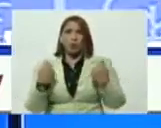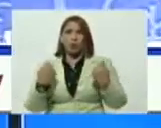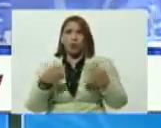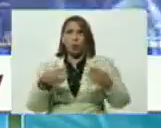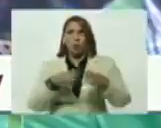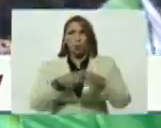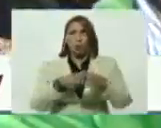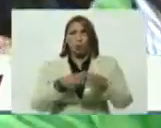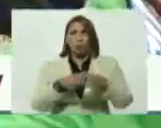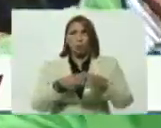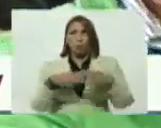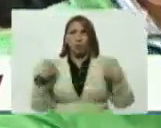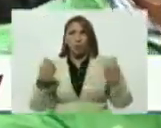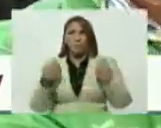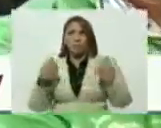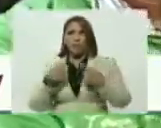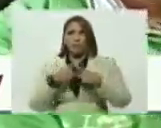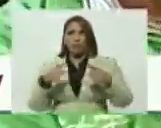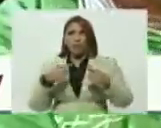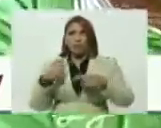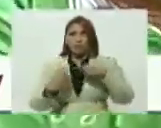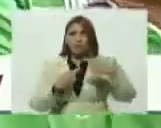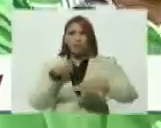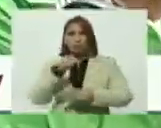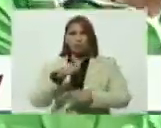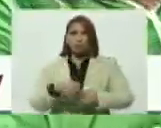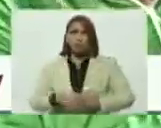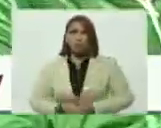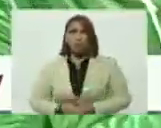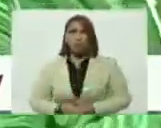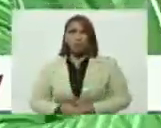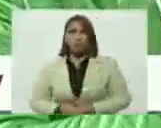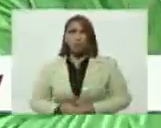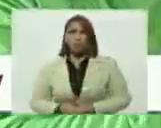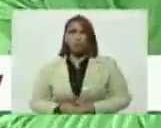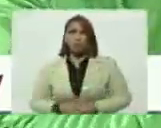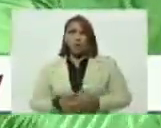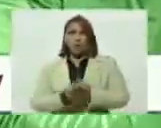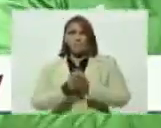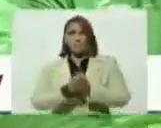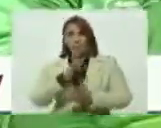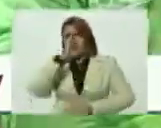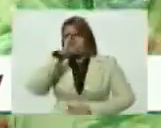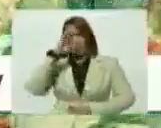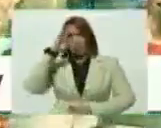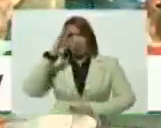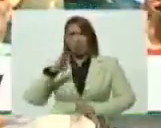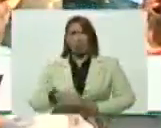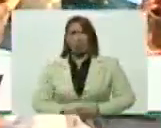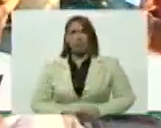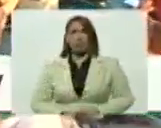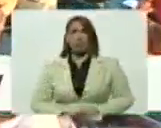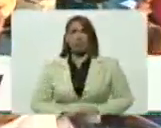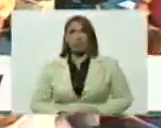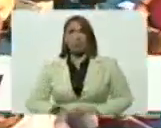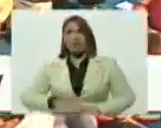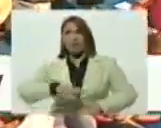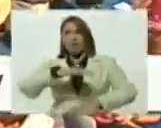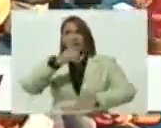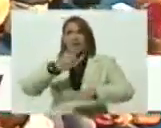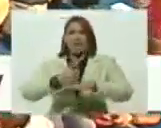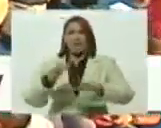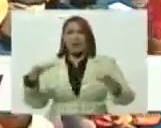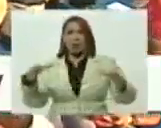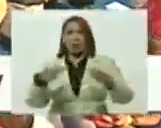Un solo comando de campaña para la revolución. Y el compañero Diosdado Cabello Rondón va a ser el jefe del comando